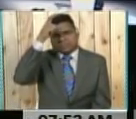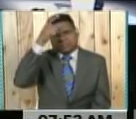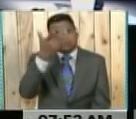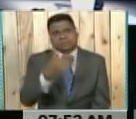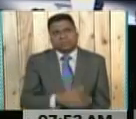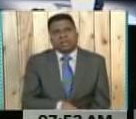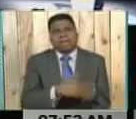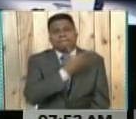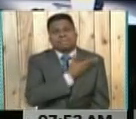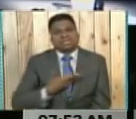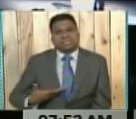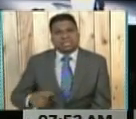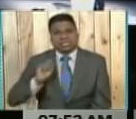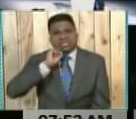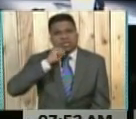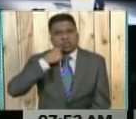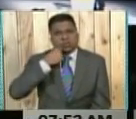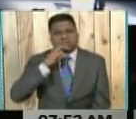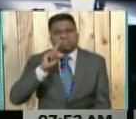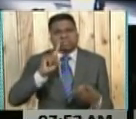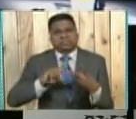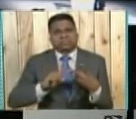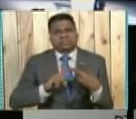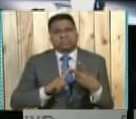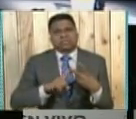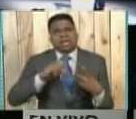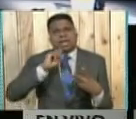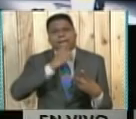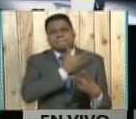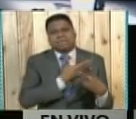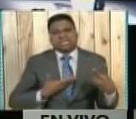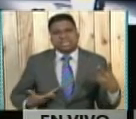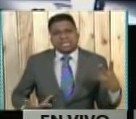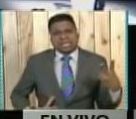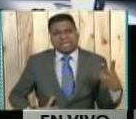presidente Putin, presidente de Azerbaiyán,